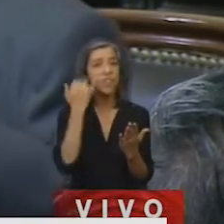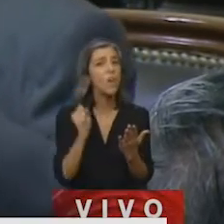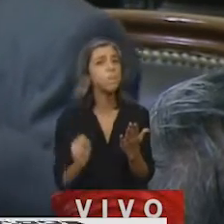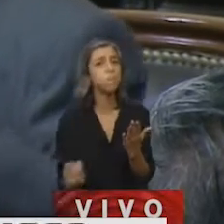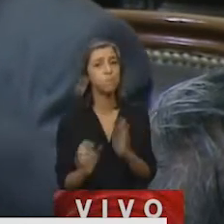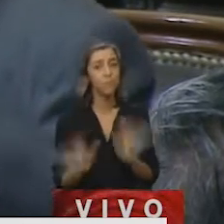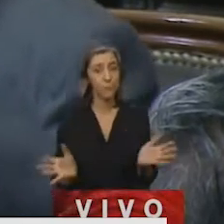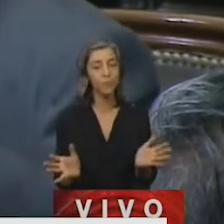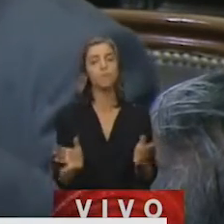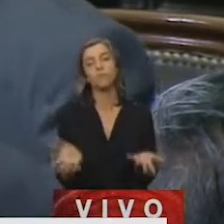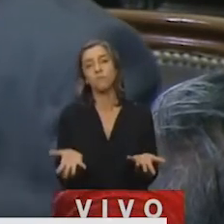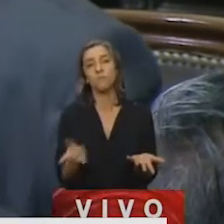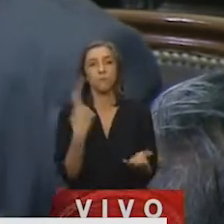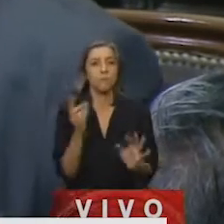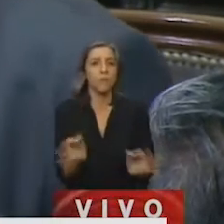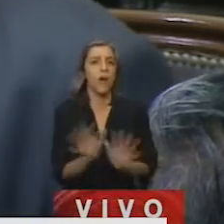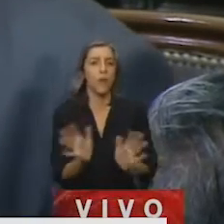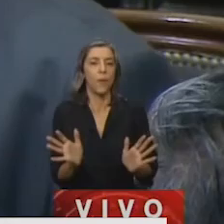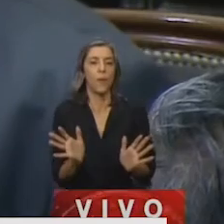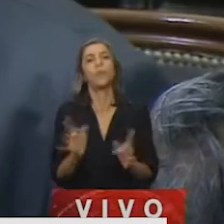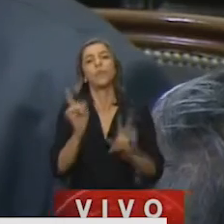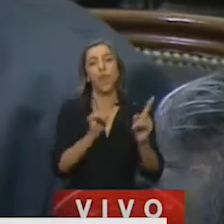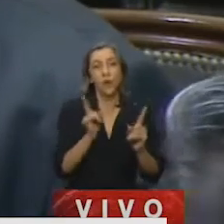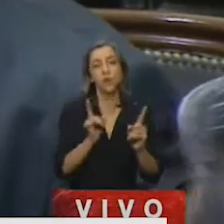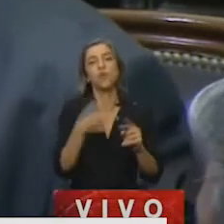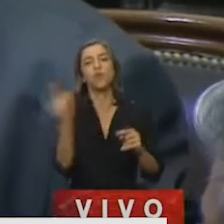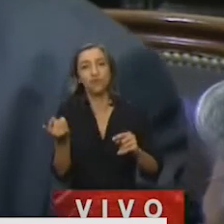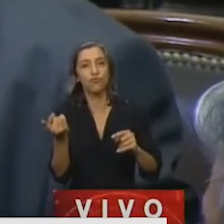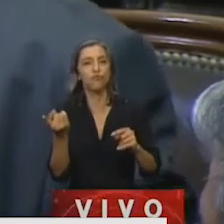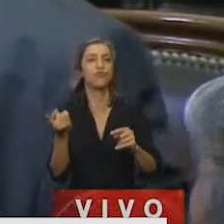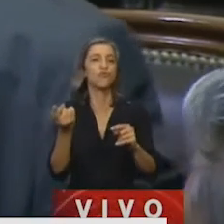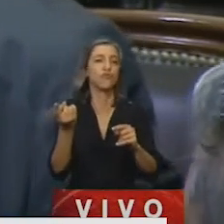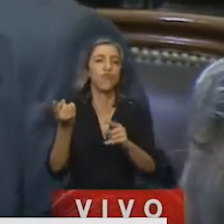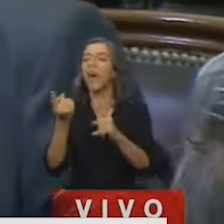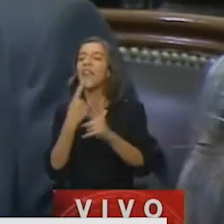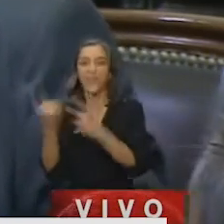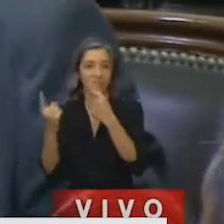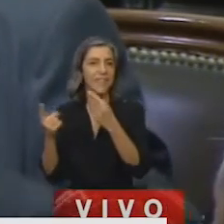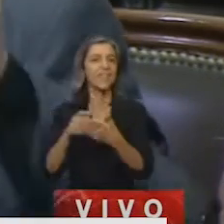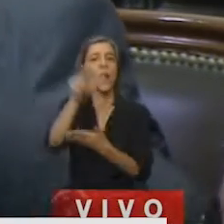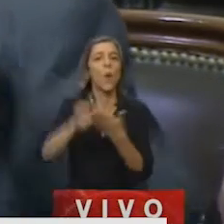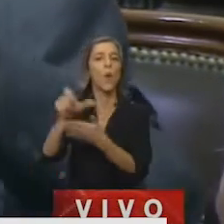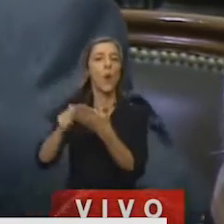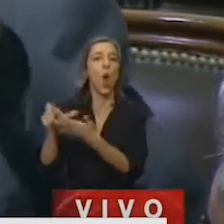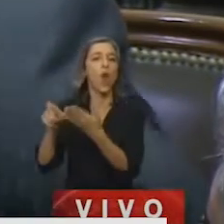tenga las problemáticas de cuestionamientos que aparecen en las boletas en red, donde se dice que alguien puede